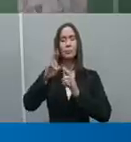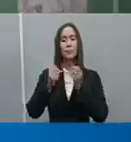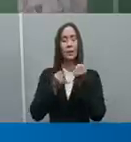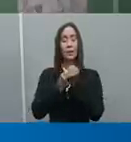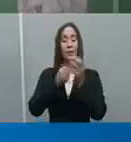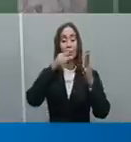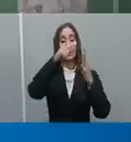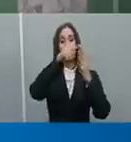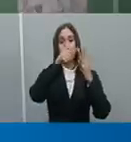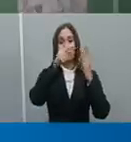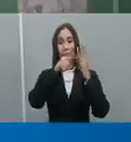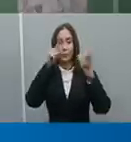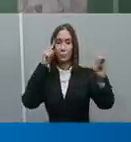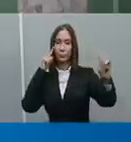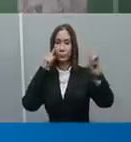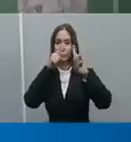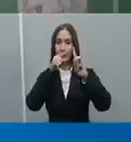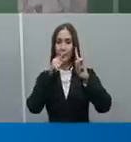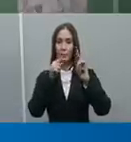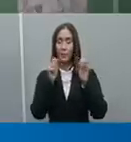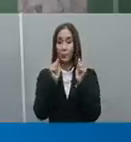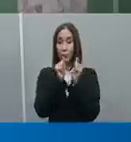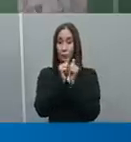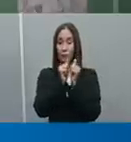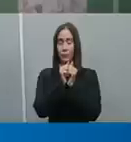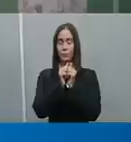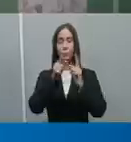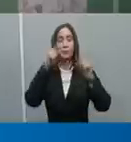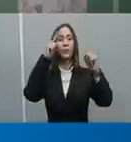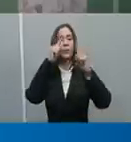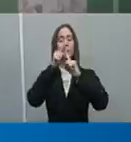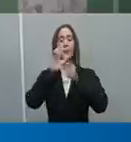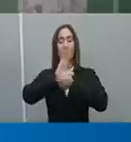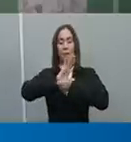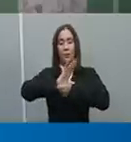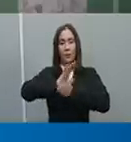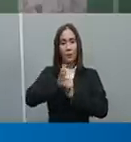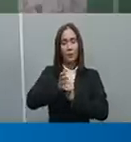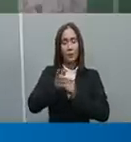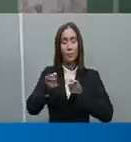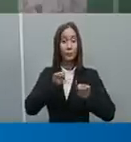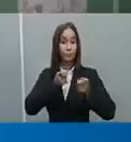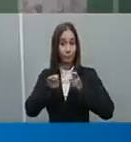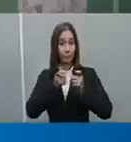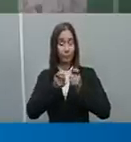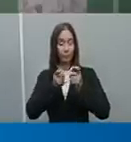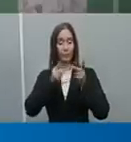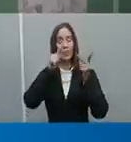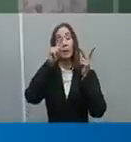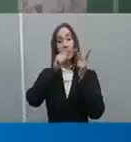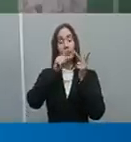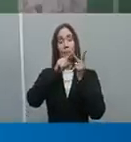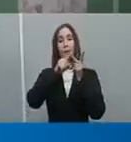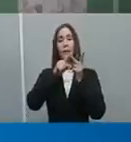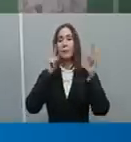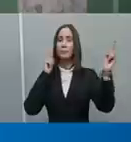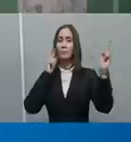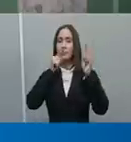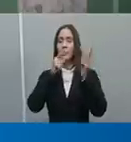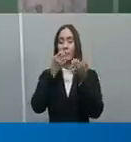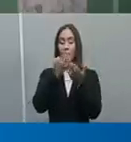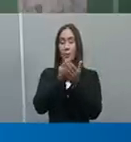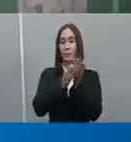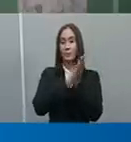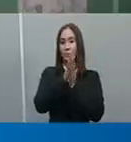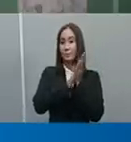cuatro desafíos simultáneos. El desafío de mantener la pandemia bajo control, el desafío de reactivar el aparato productivo,